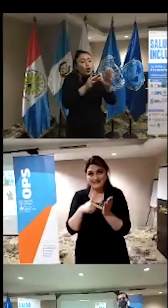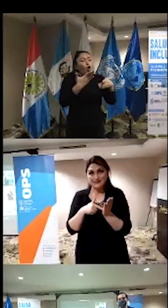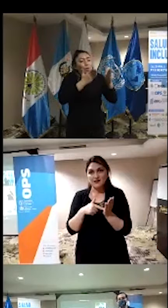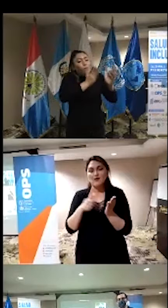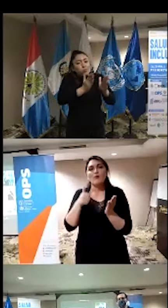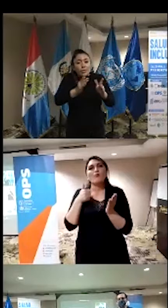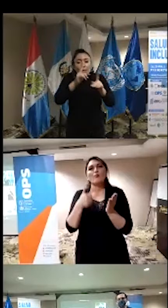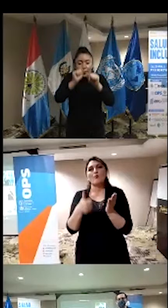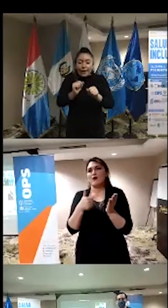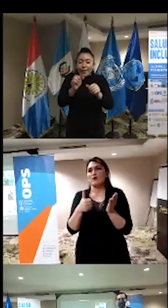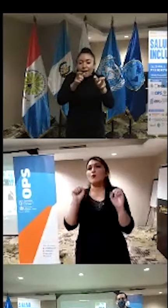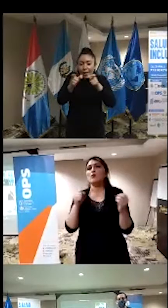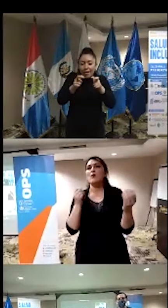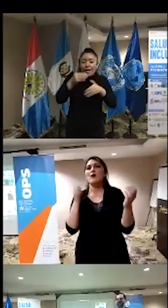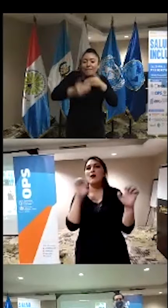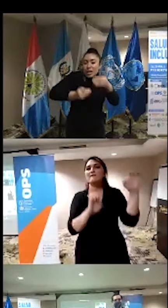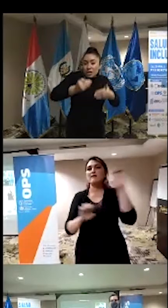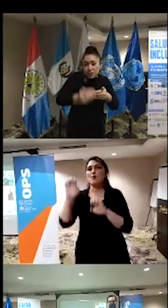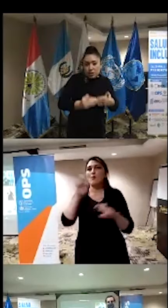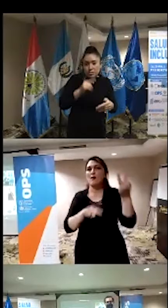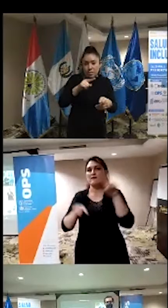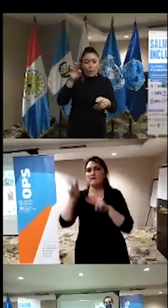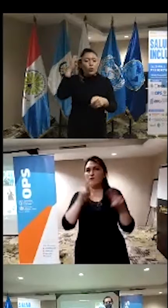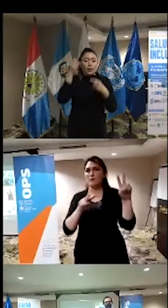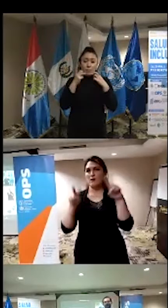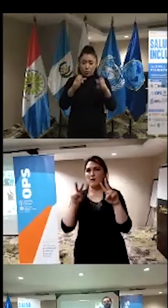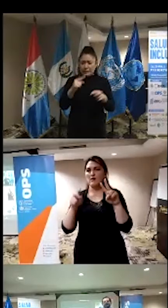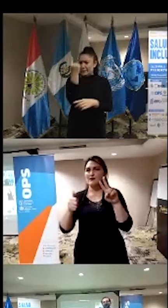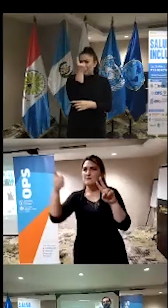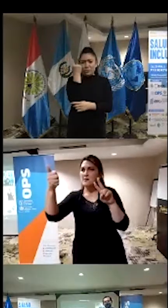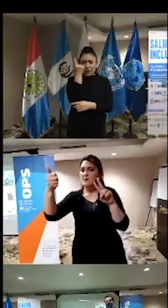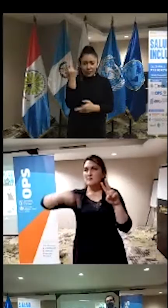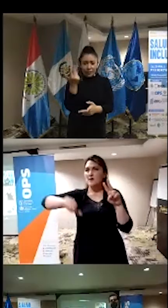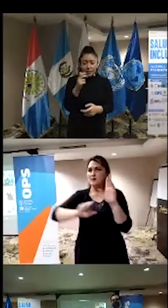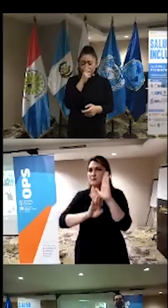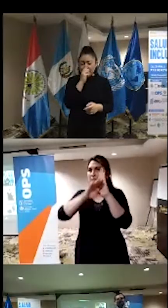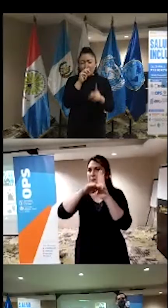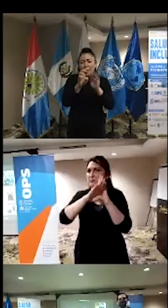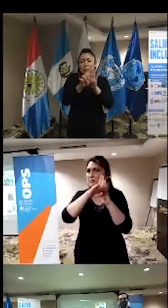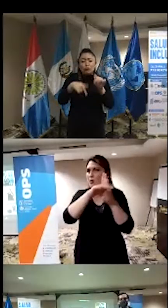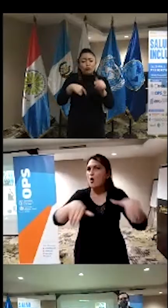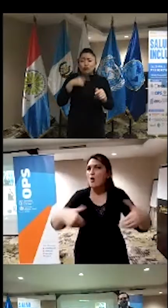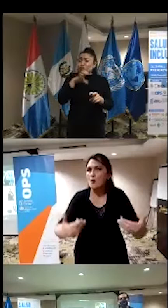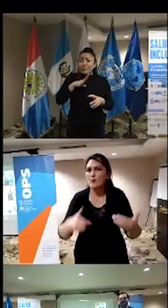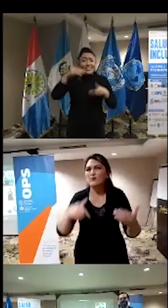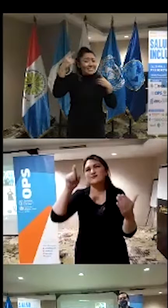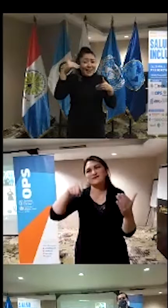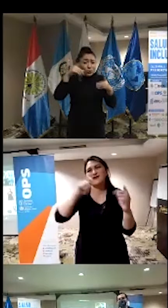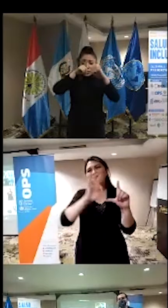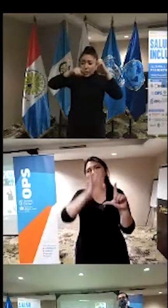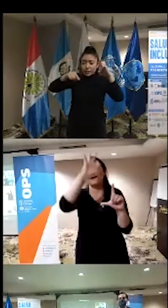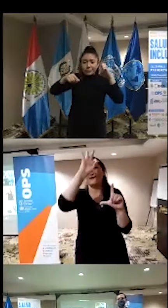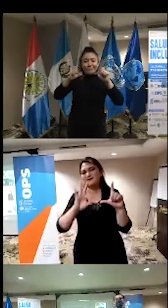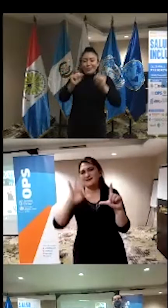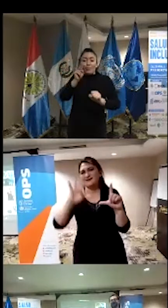de estas mismas políticas públicas, y esto es fundamental. Es decir, si no contamos con datos estadísticos, no vamos realmente a medir